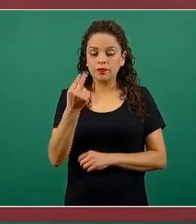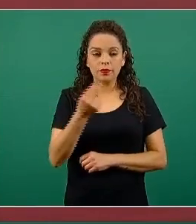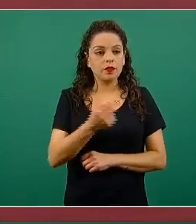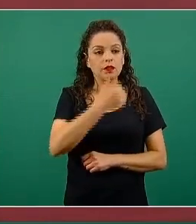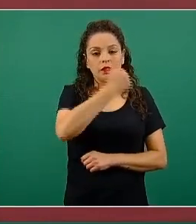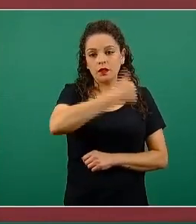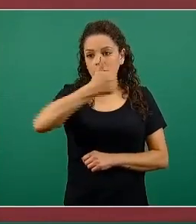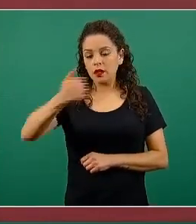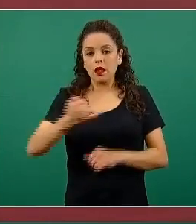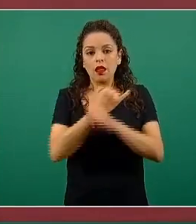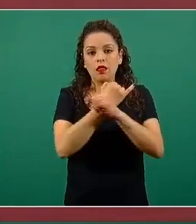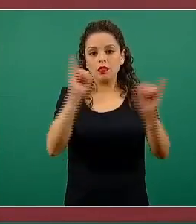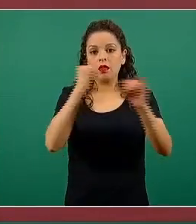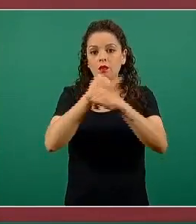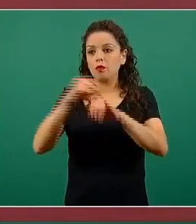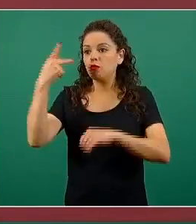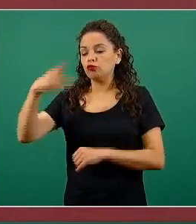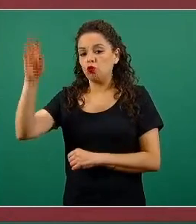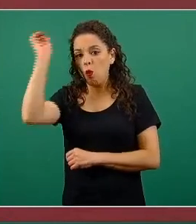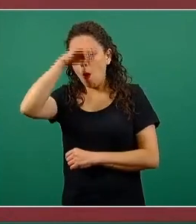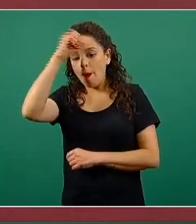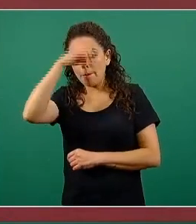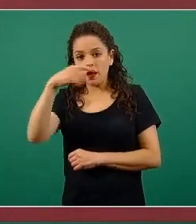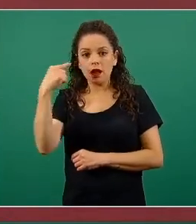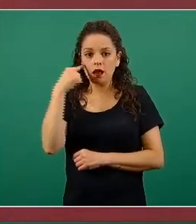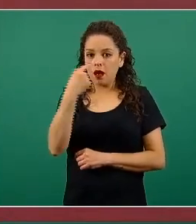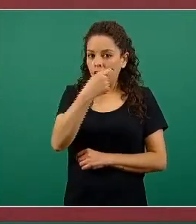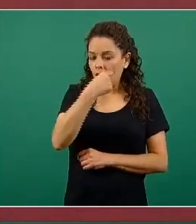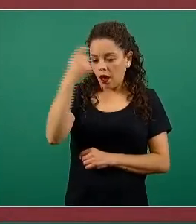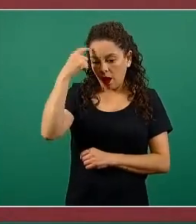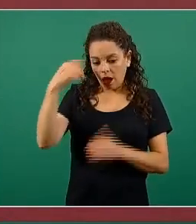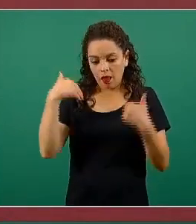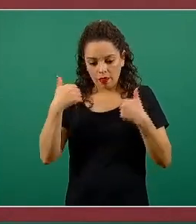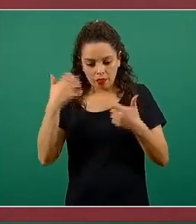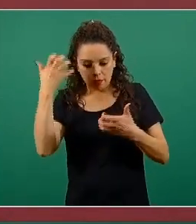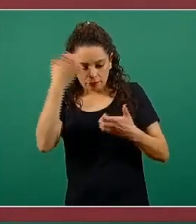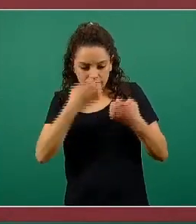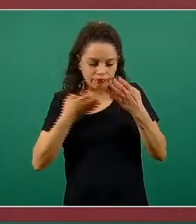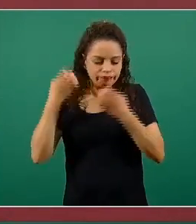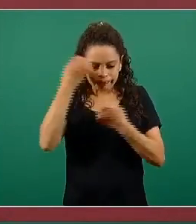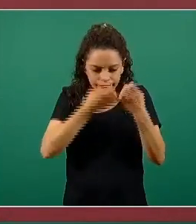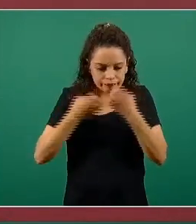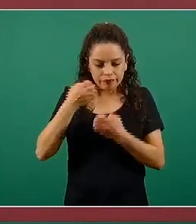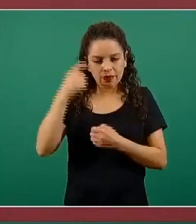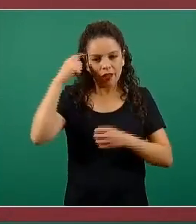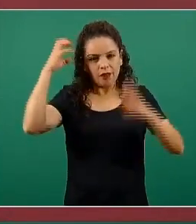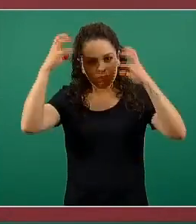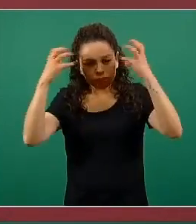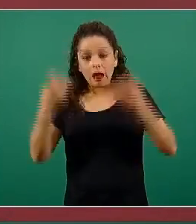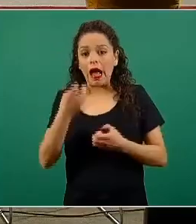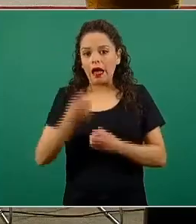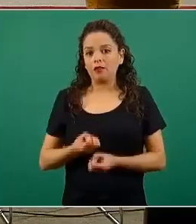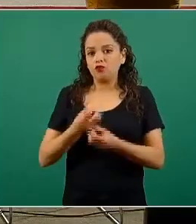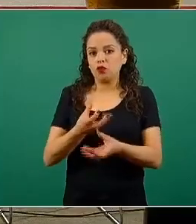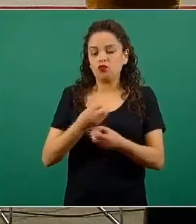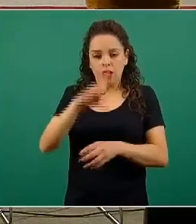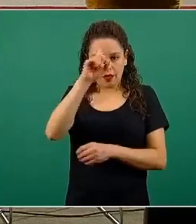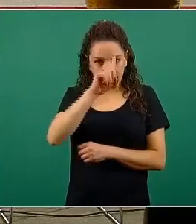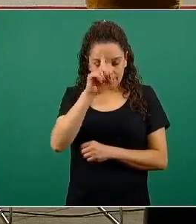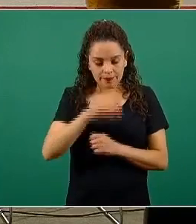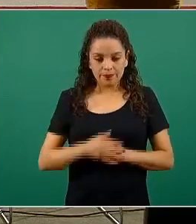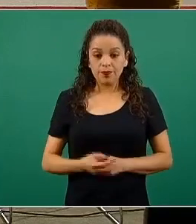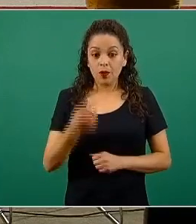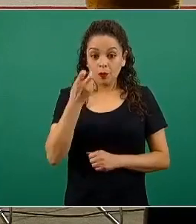de criterio. Y se le limitó el hacer análisis o recomendaciones. Por ello obtuvimos